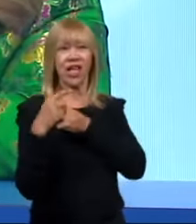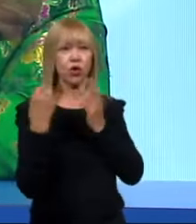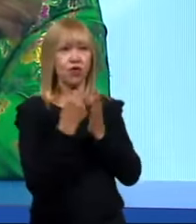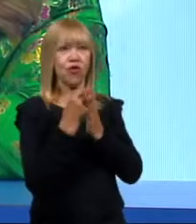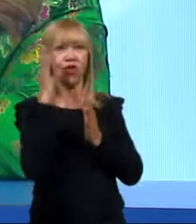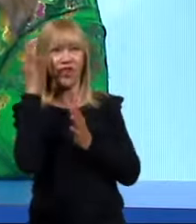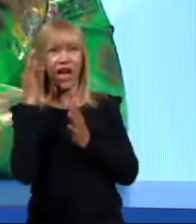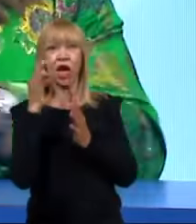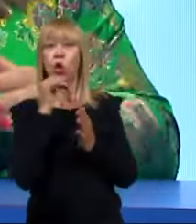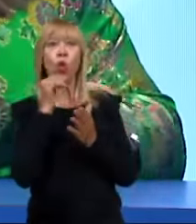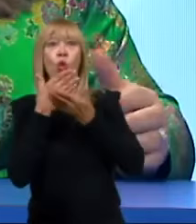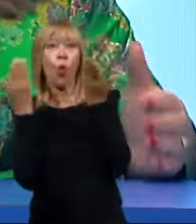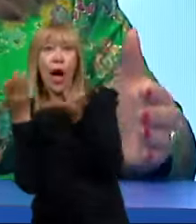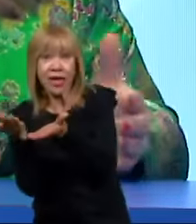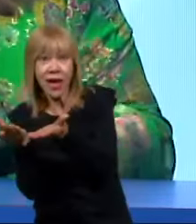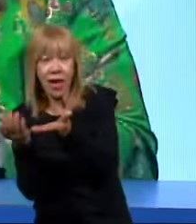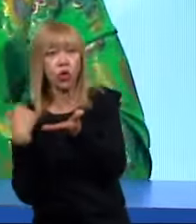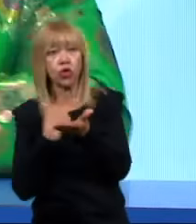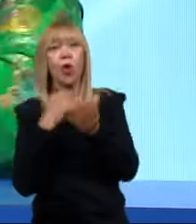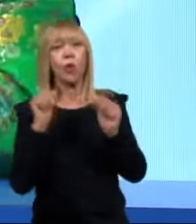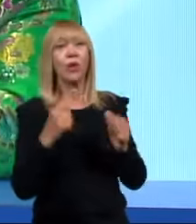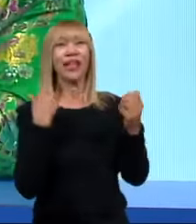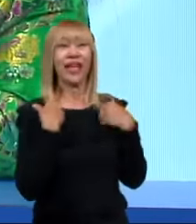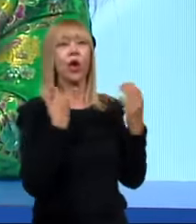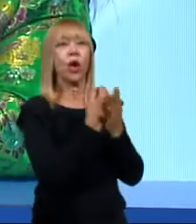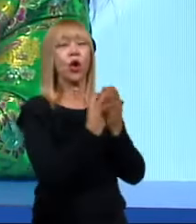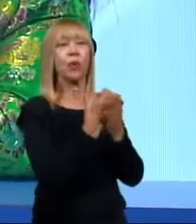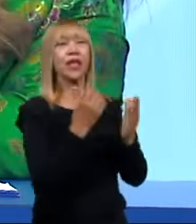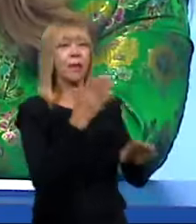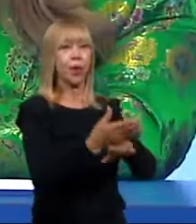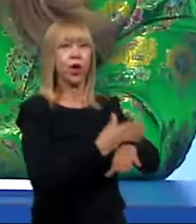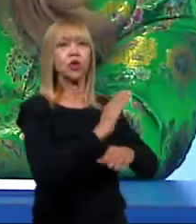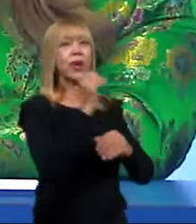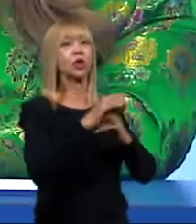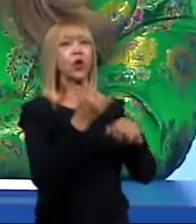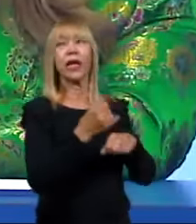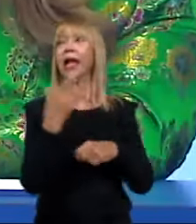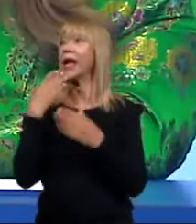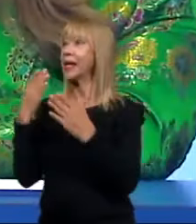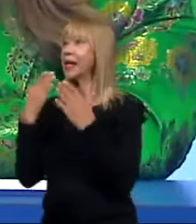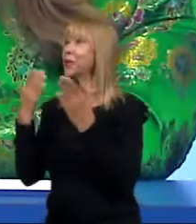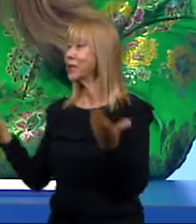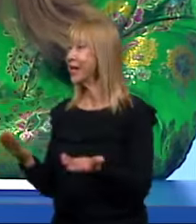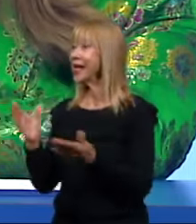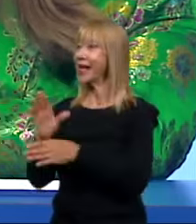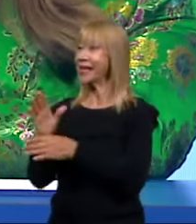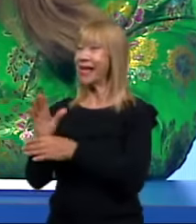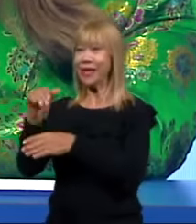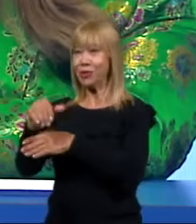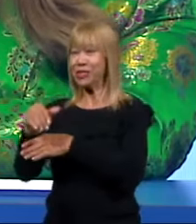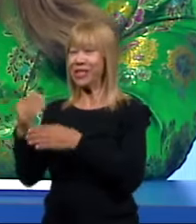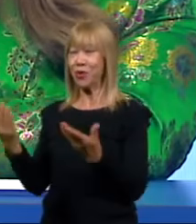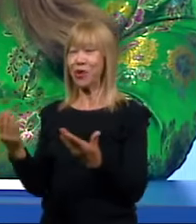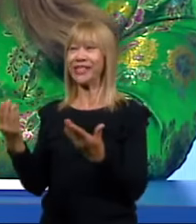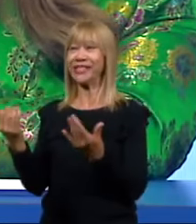fondos federales no estén, podamos tener una economía de progreso para la isla. Comisionada, gracias por estar aquí en la tarde noche de hoy,